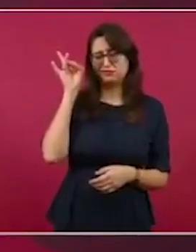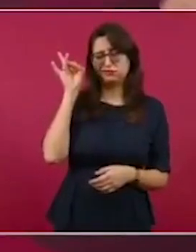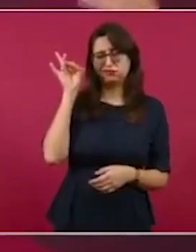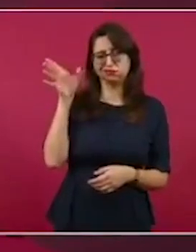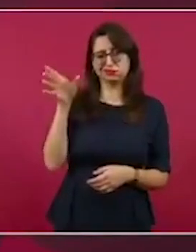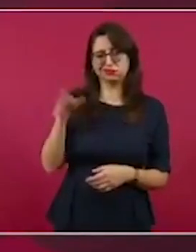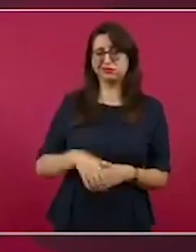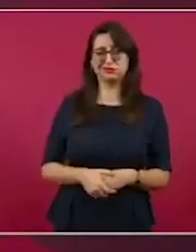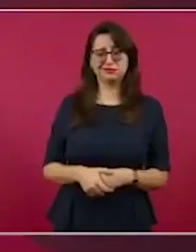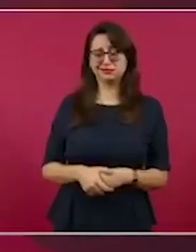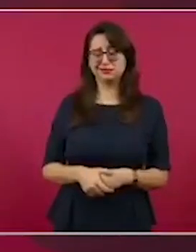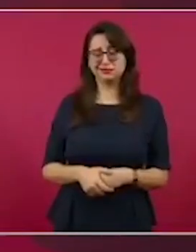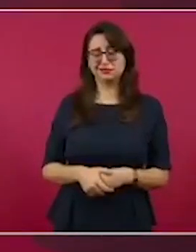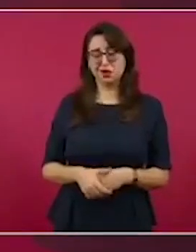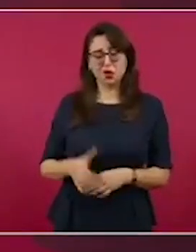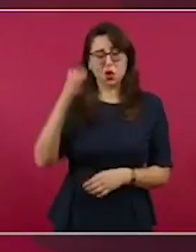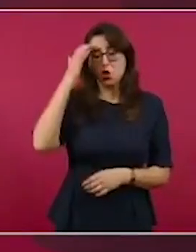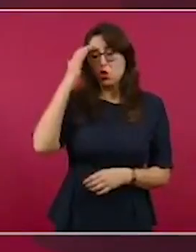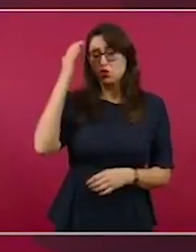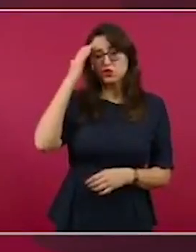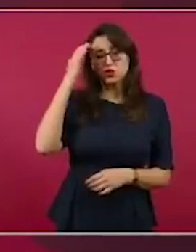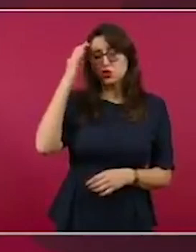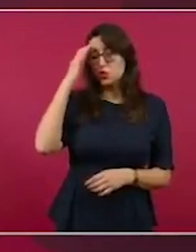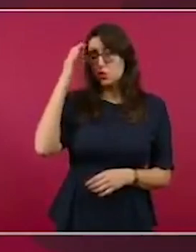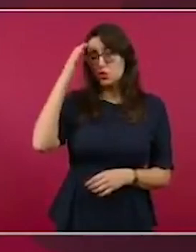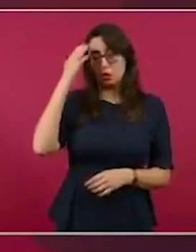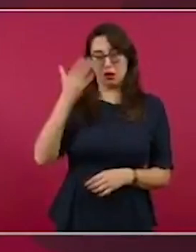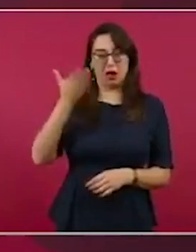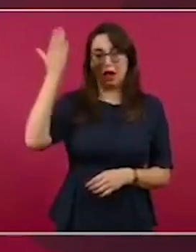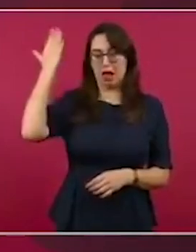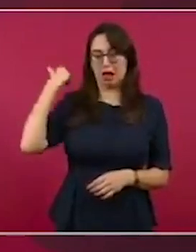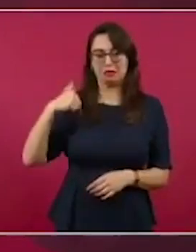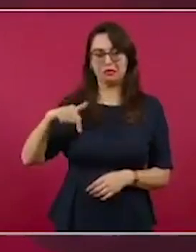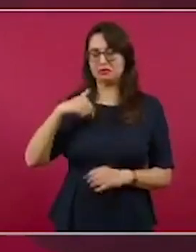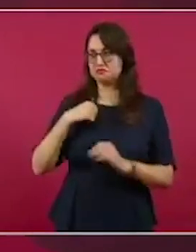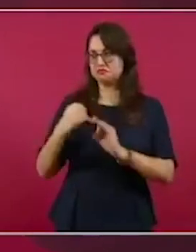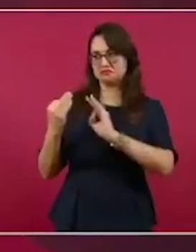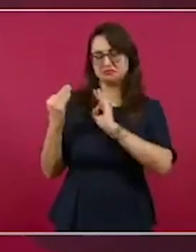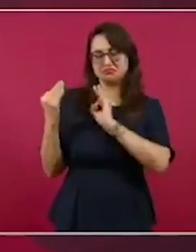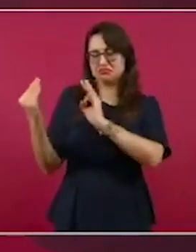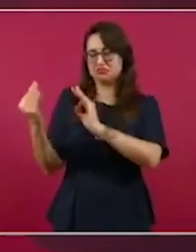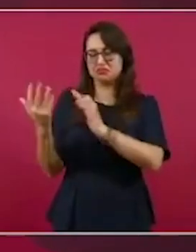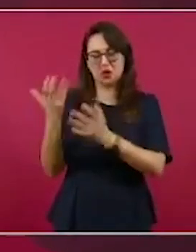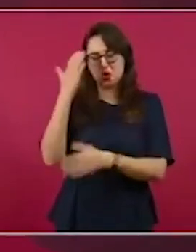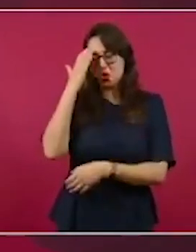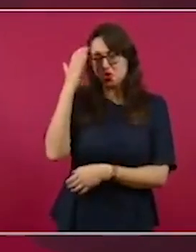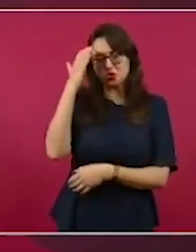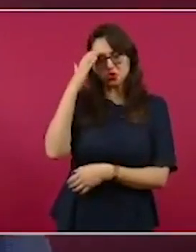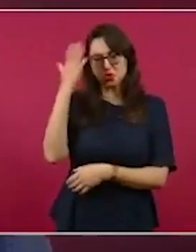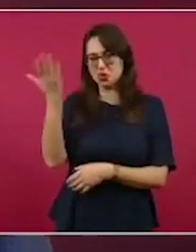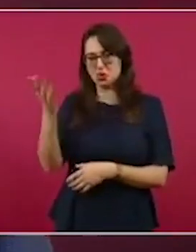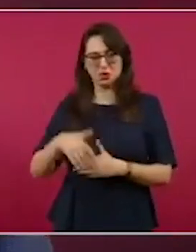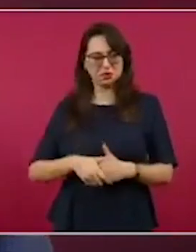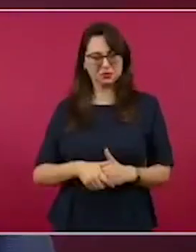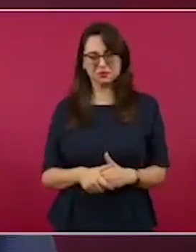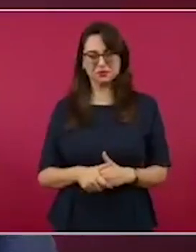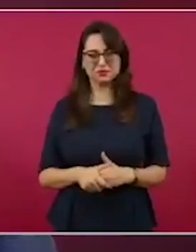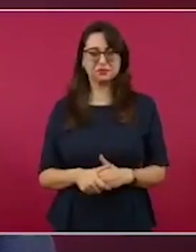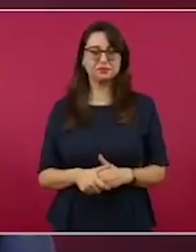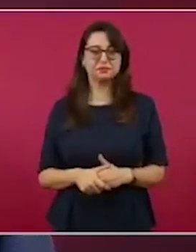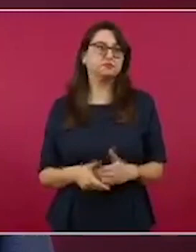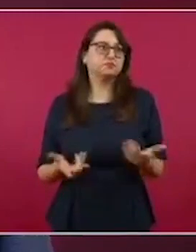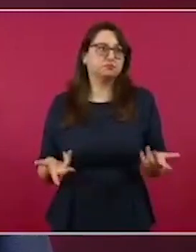la República, Andrés Manuel López Obrador dejó en claro que esto no le preocupa porque ya los ha